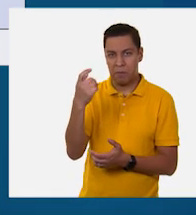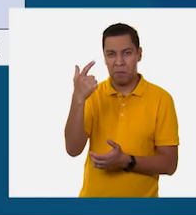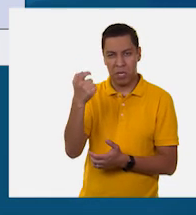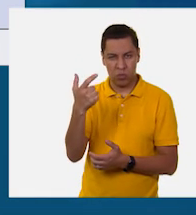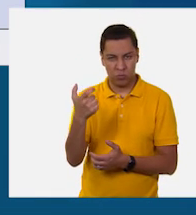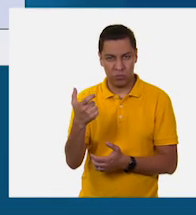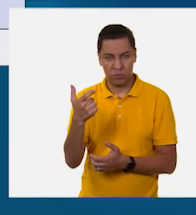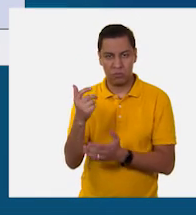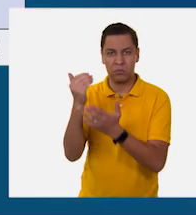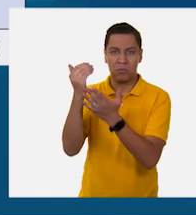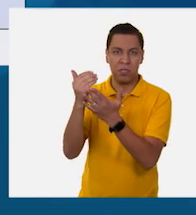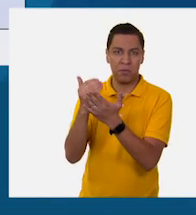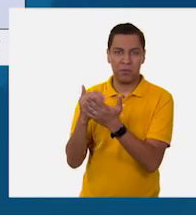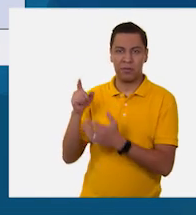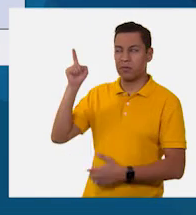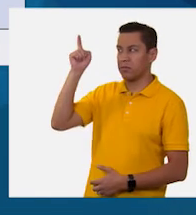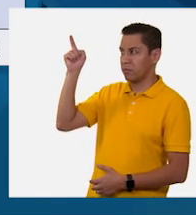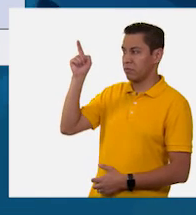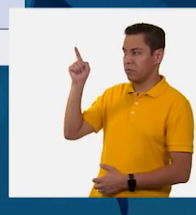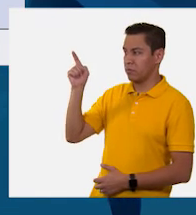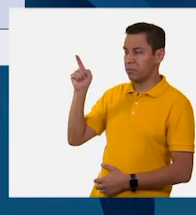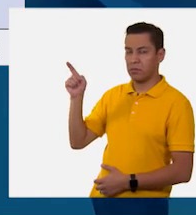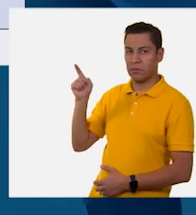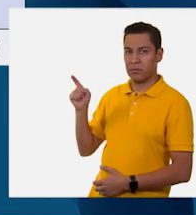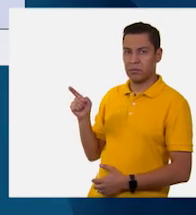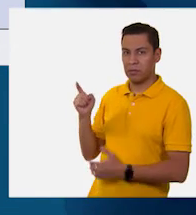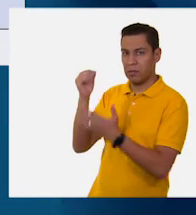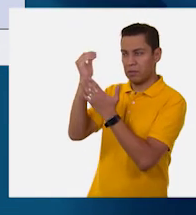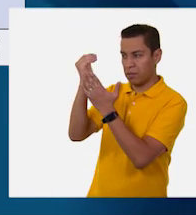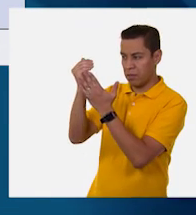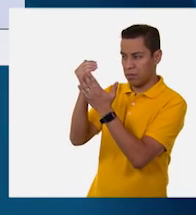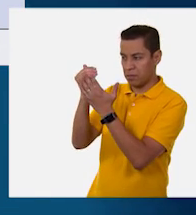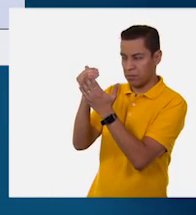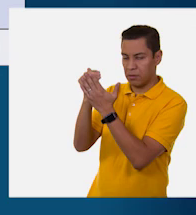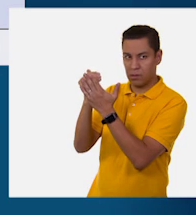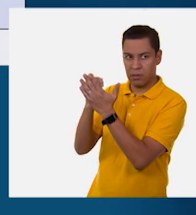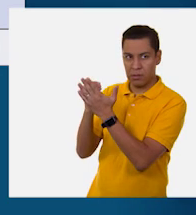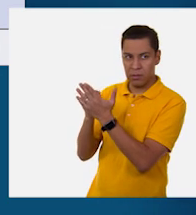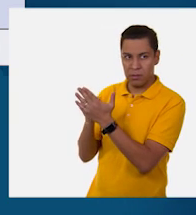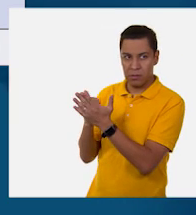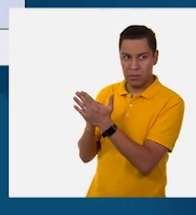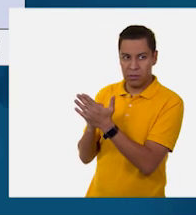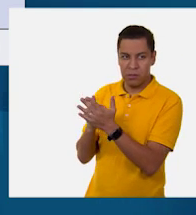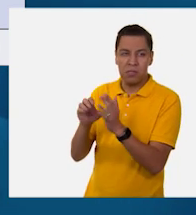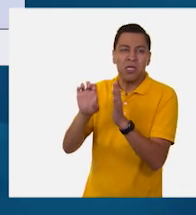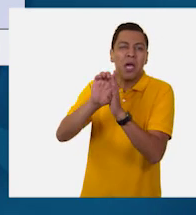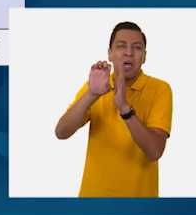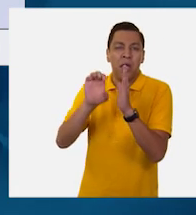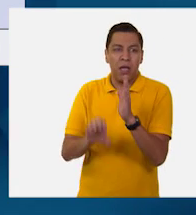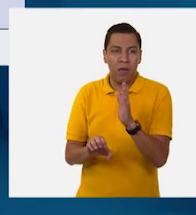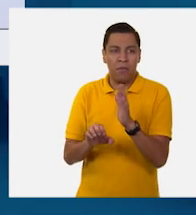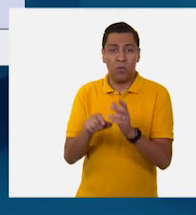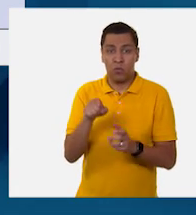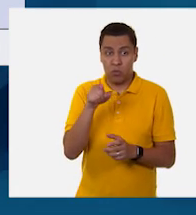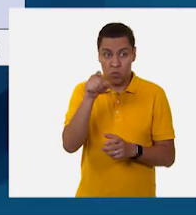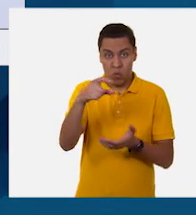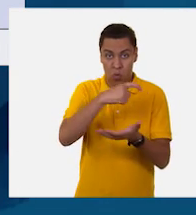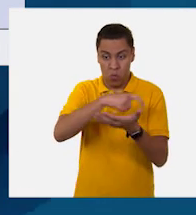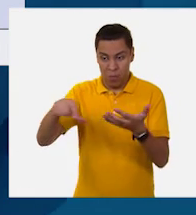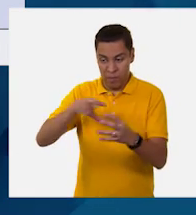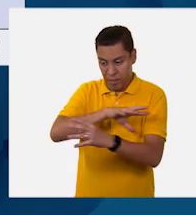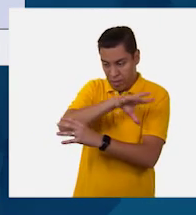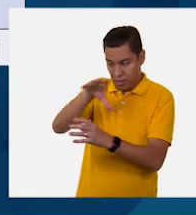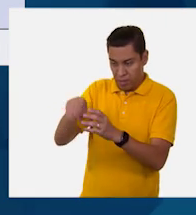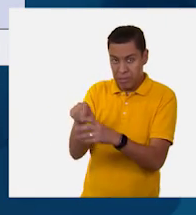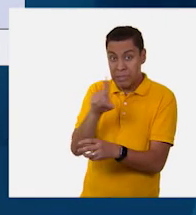60 pesos de compra. 12 pesos por cada 80 pesos de compra y 15 pesos de descuento por cada 100